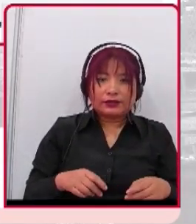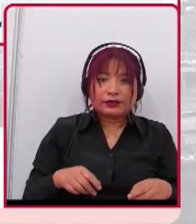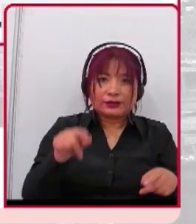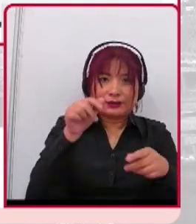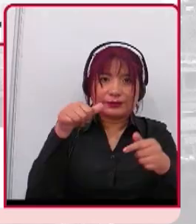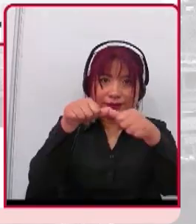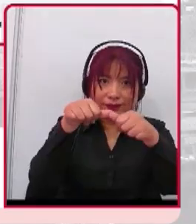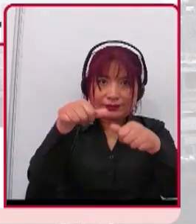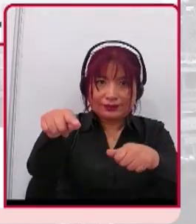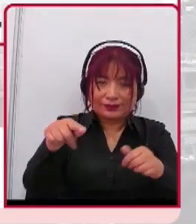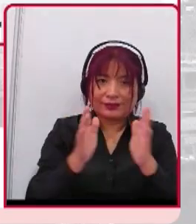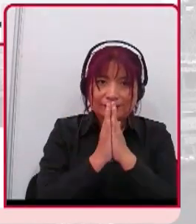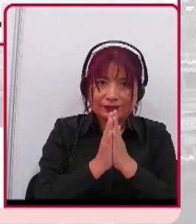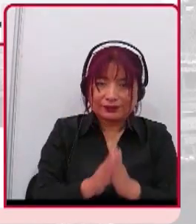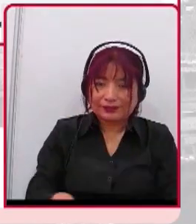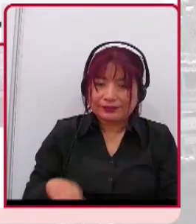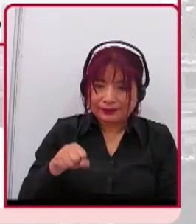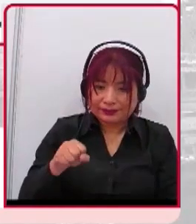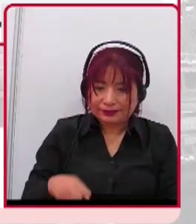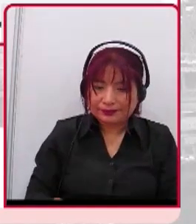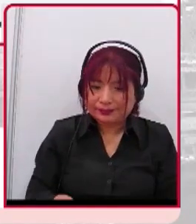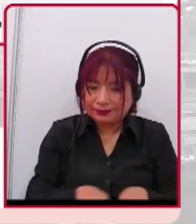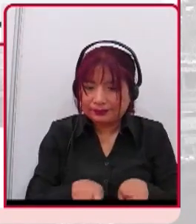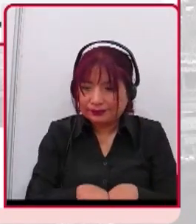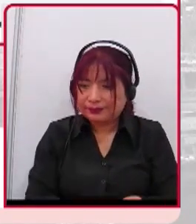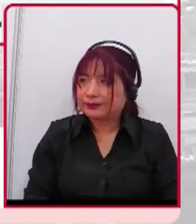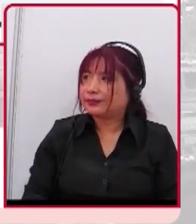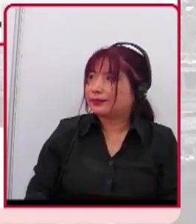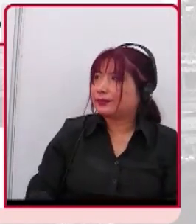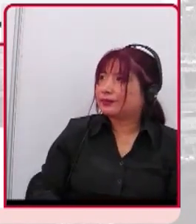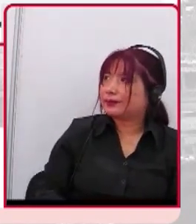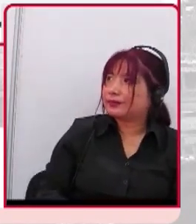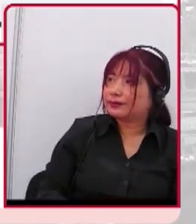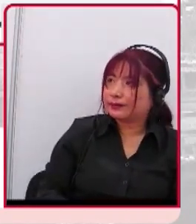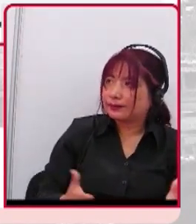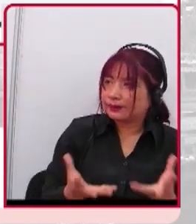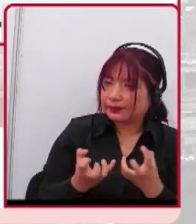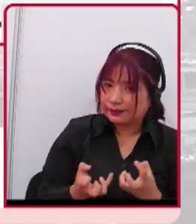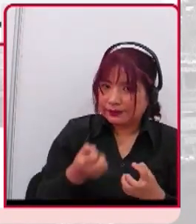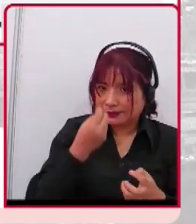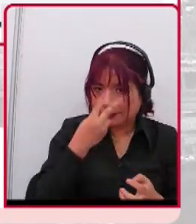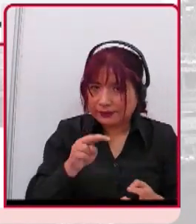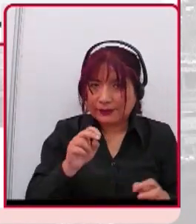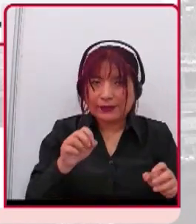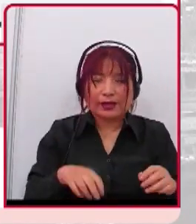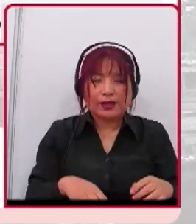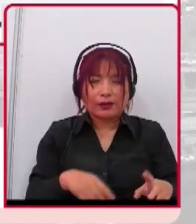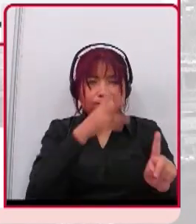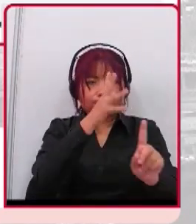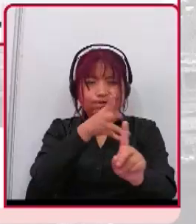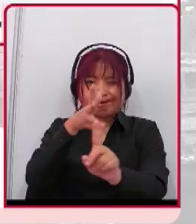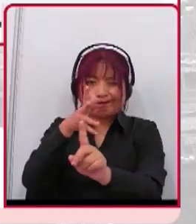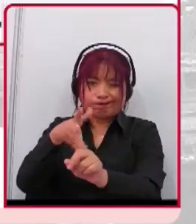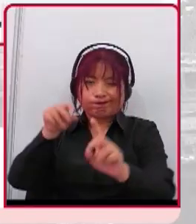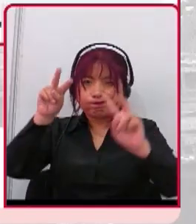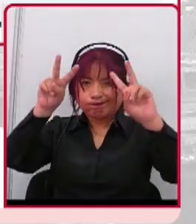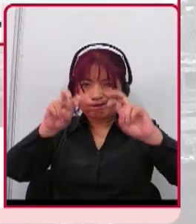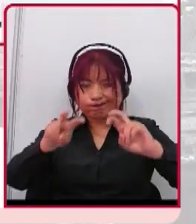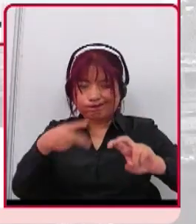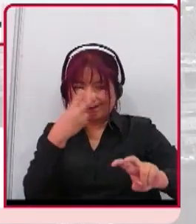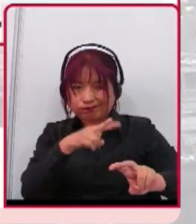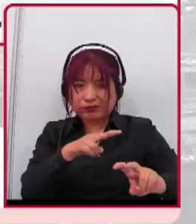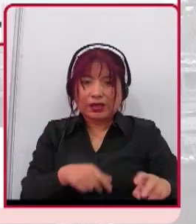lograrlo? Básicamente tenemos que evaluar el impacto del solo hecho de operar la planta ya a